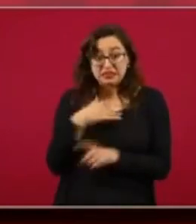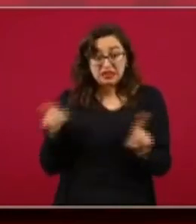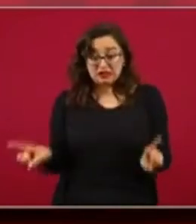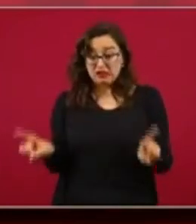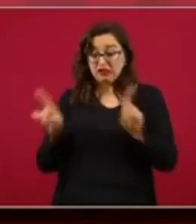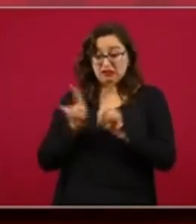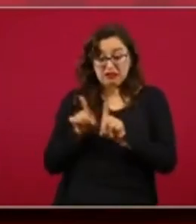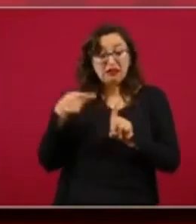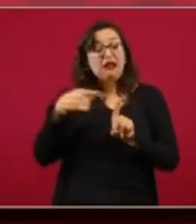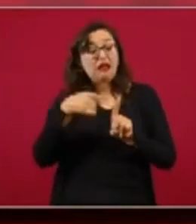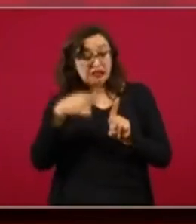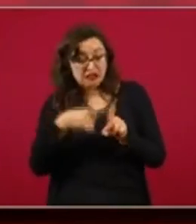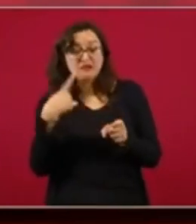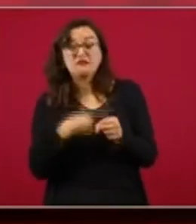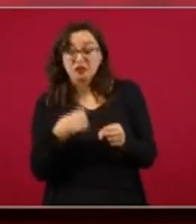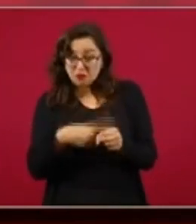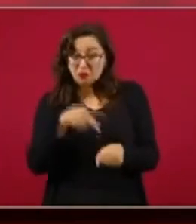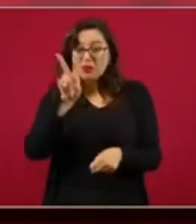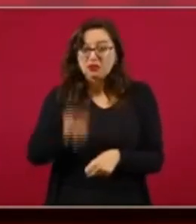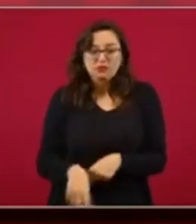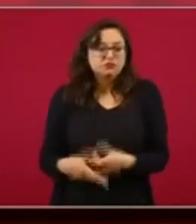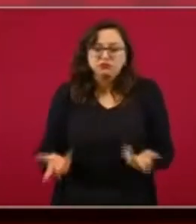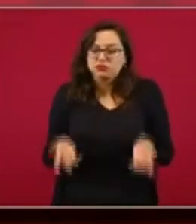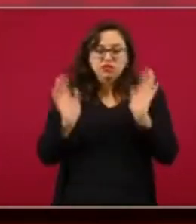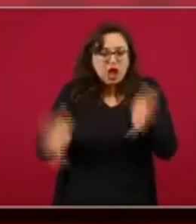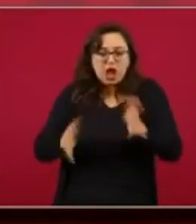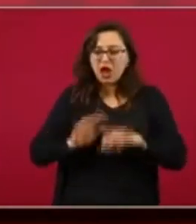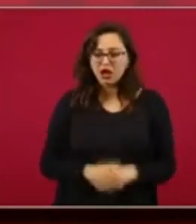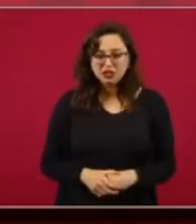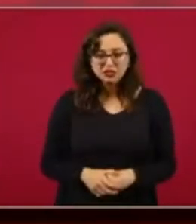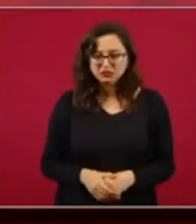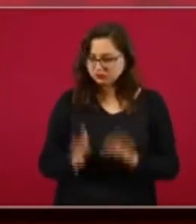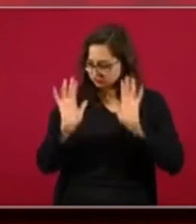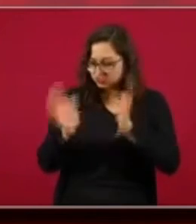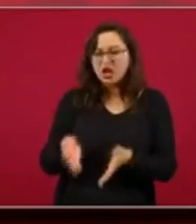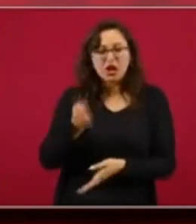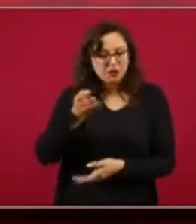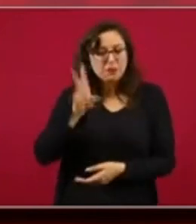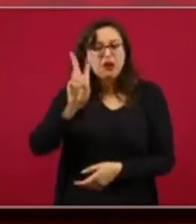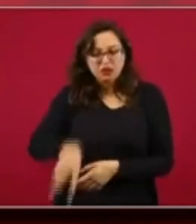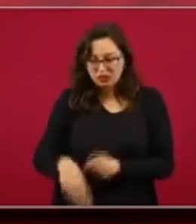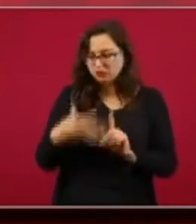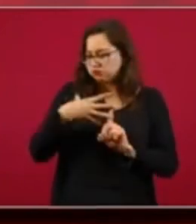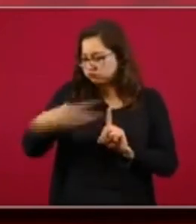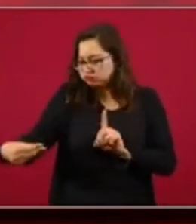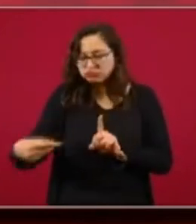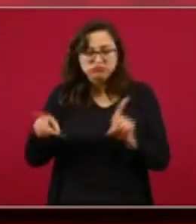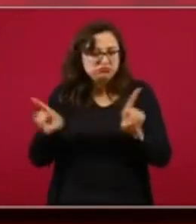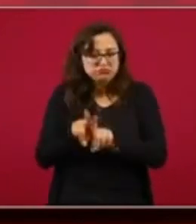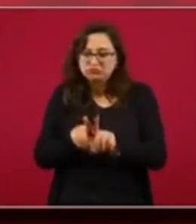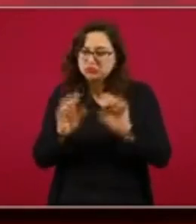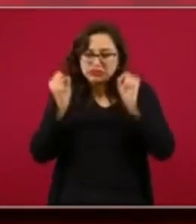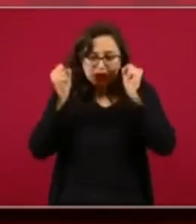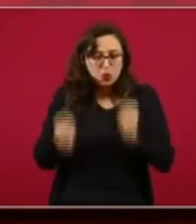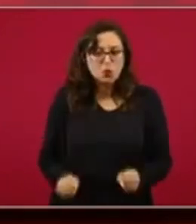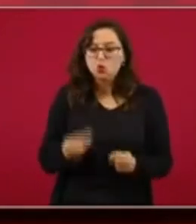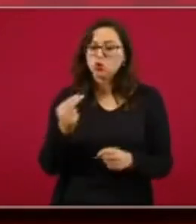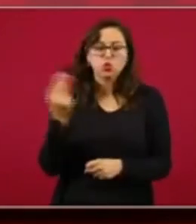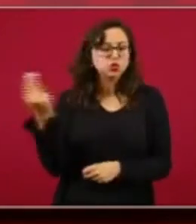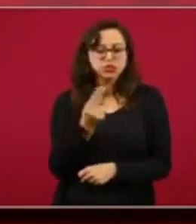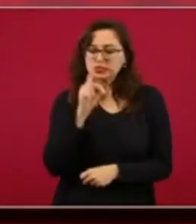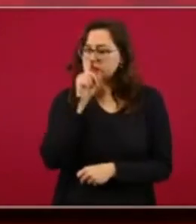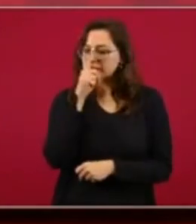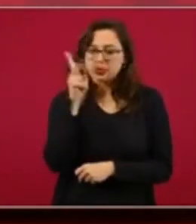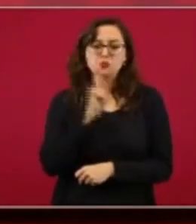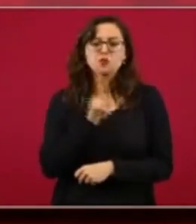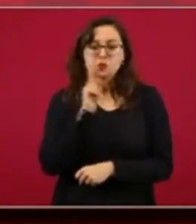de alguien que tiene COVID comprobado, asuma que tiene COVID. Técnicamente se llama caso por asociación epidemiológica. Pero